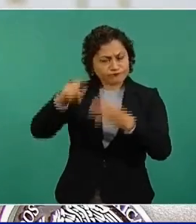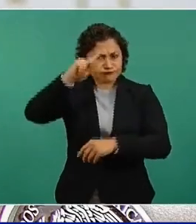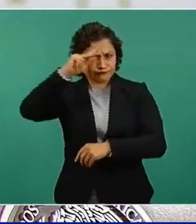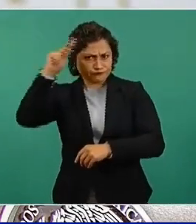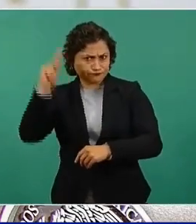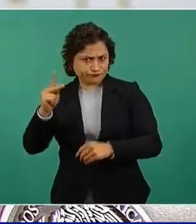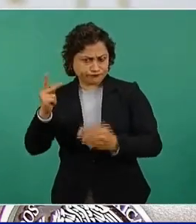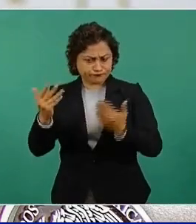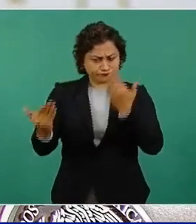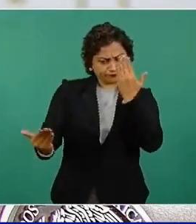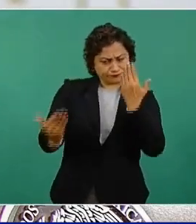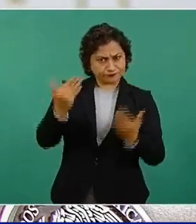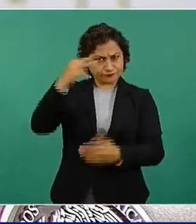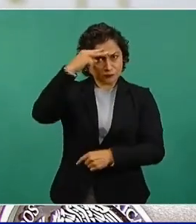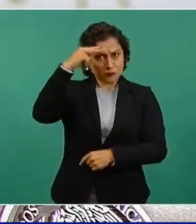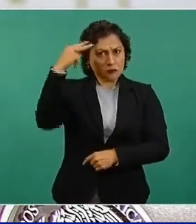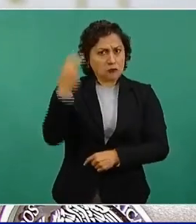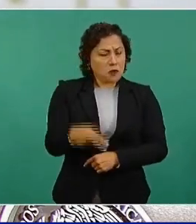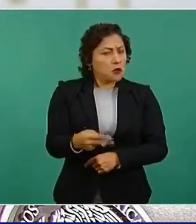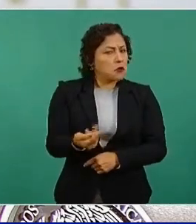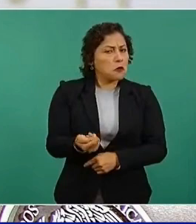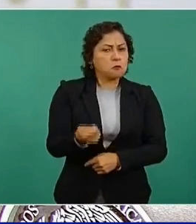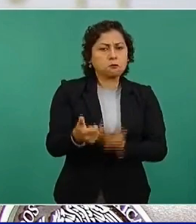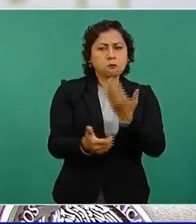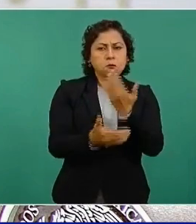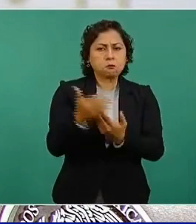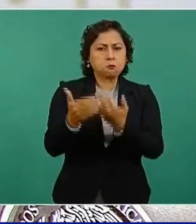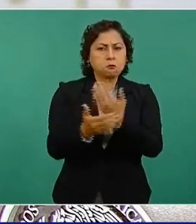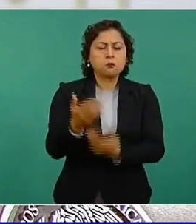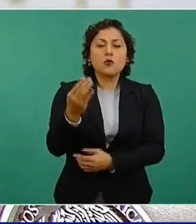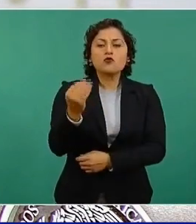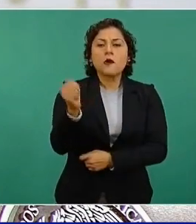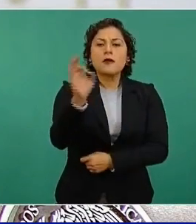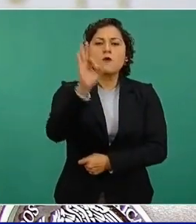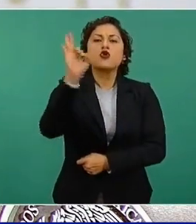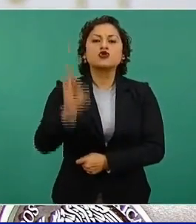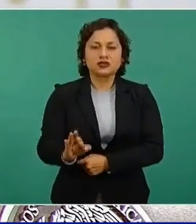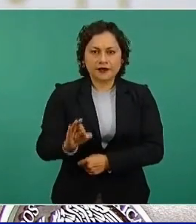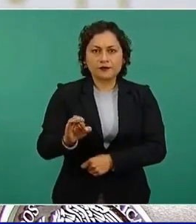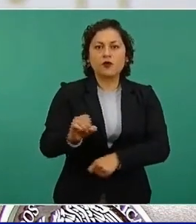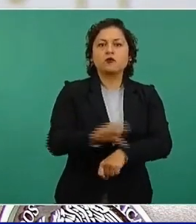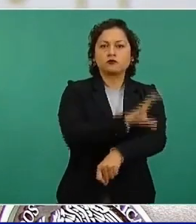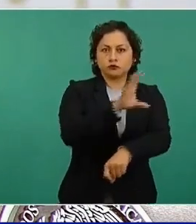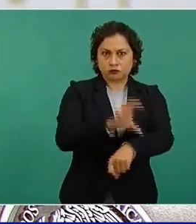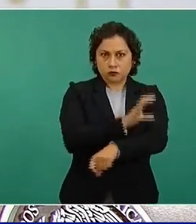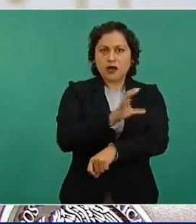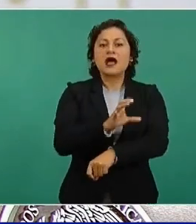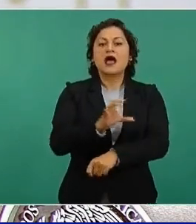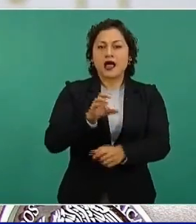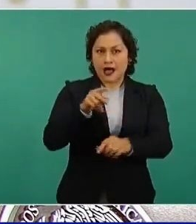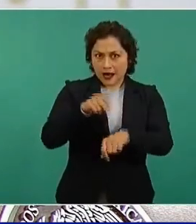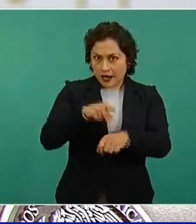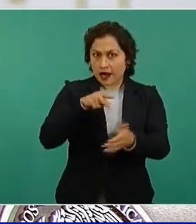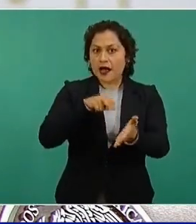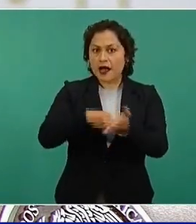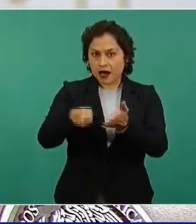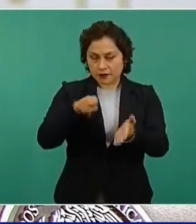con México, que solo produce 9% de su electricidad con carbón, China depende del